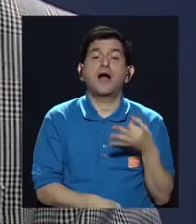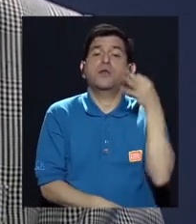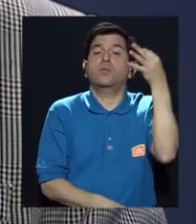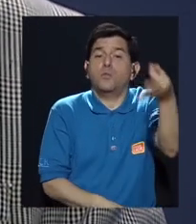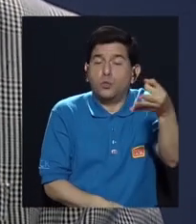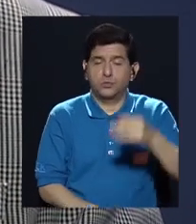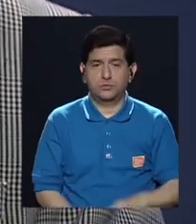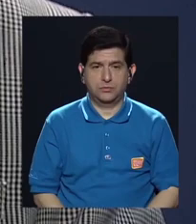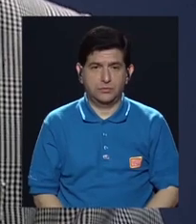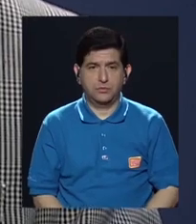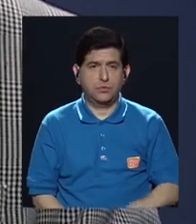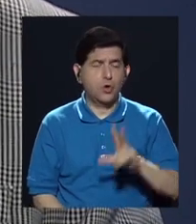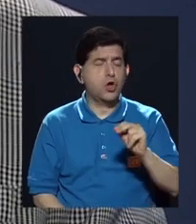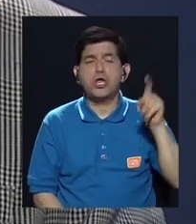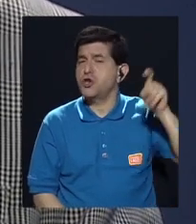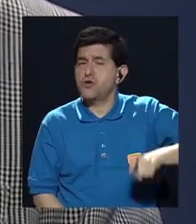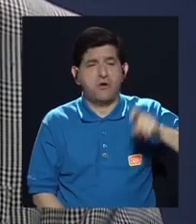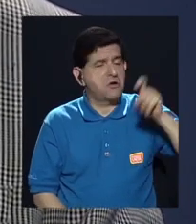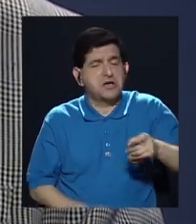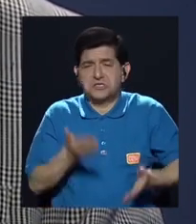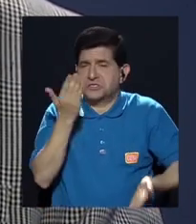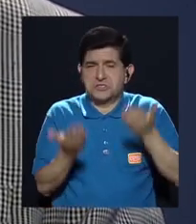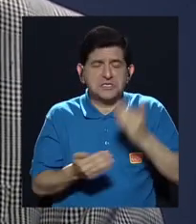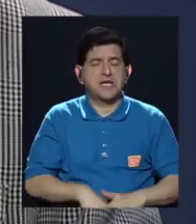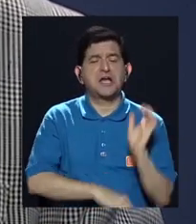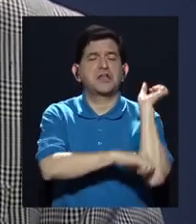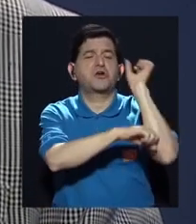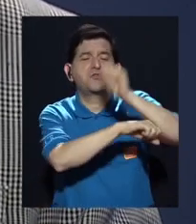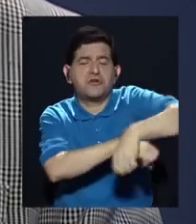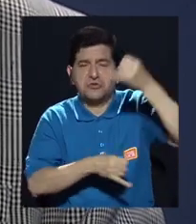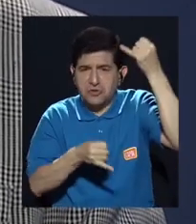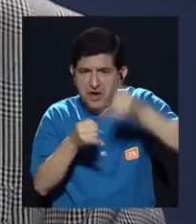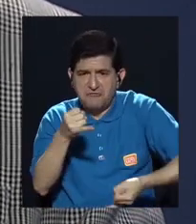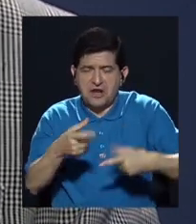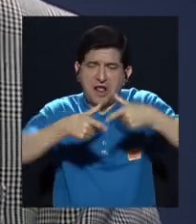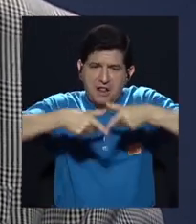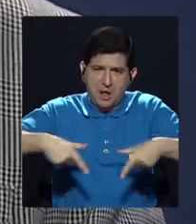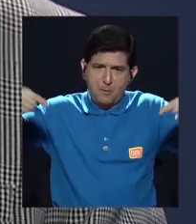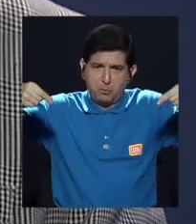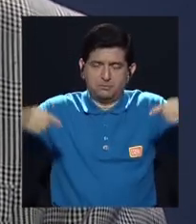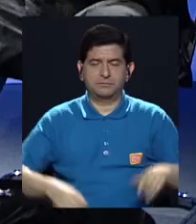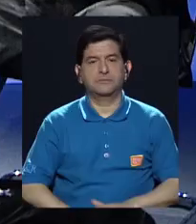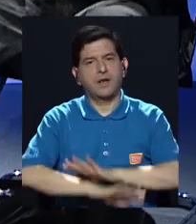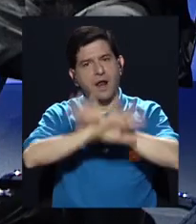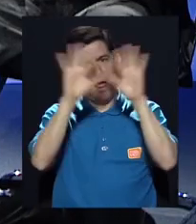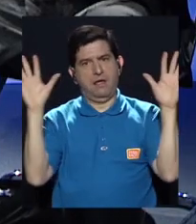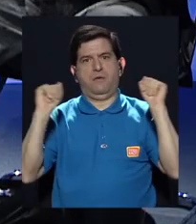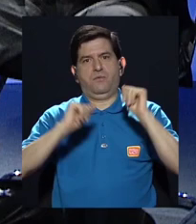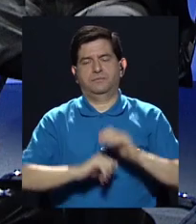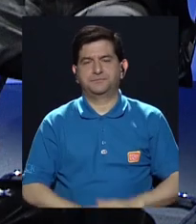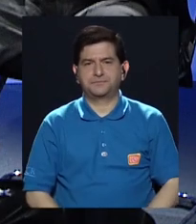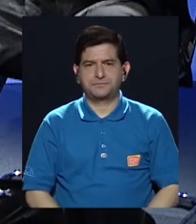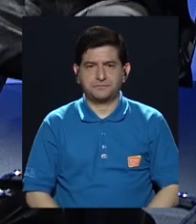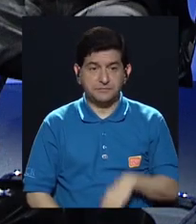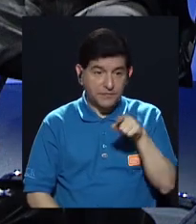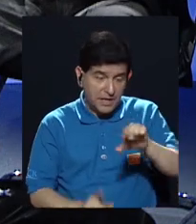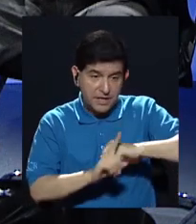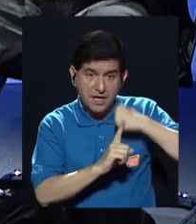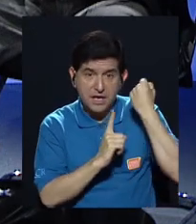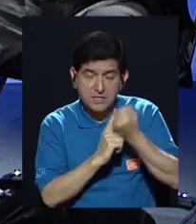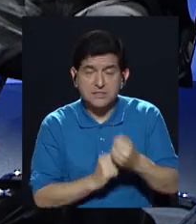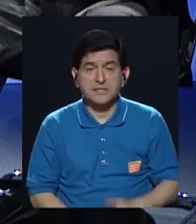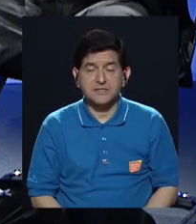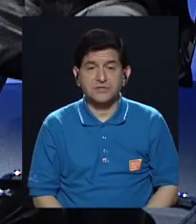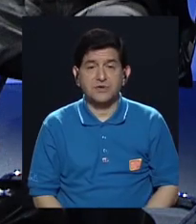venía, que porque fuera indispensable, digamos, para la derrota definitiva del Japón. Claro que esto